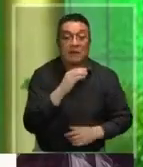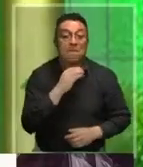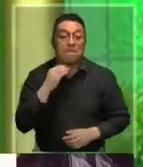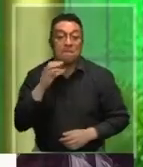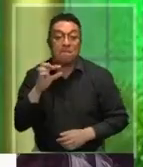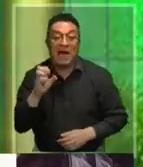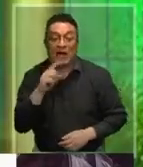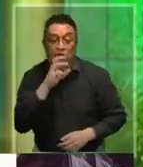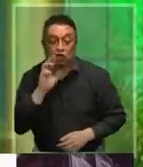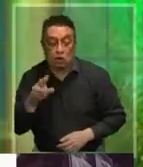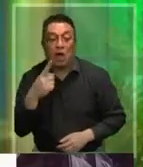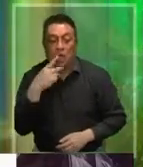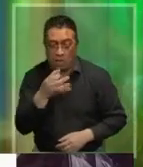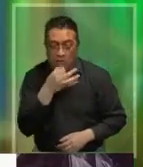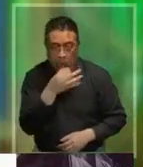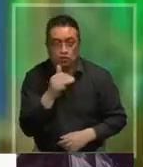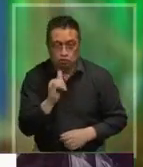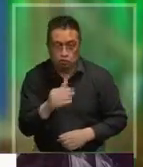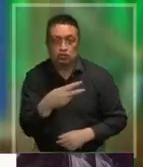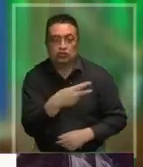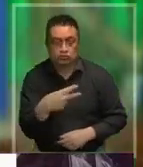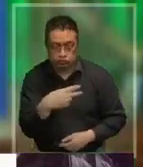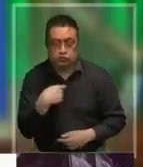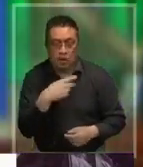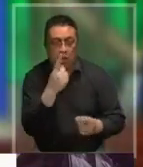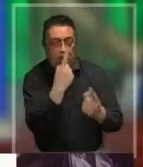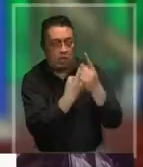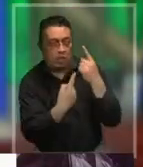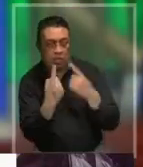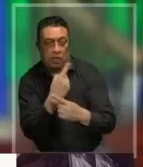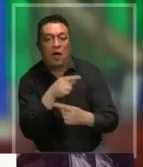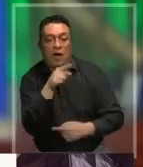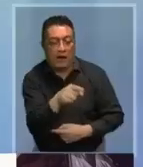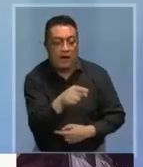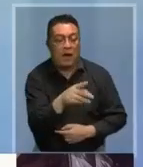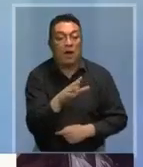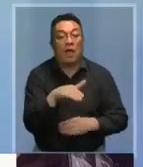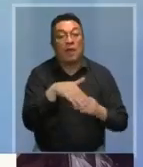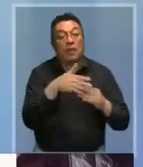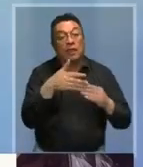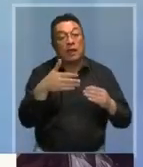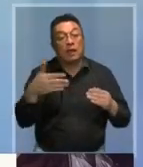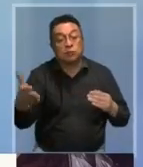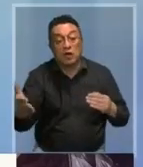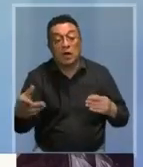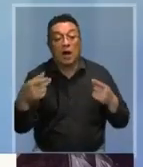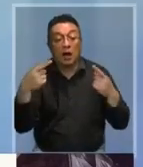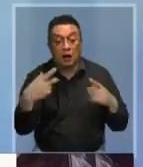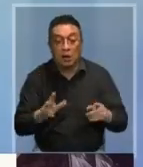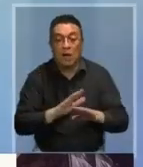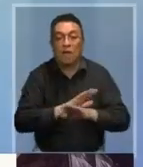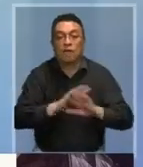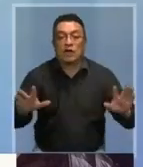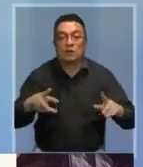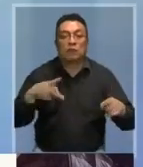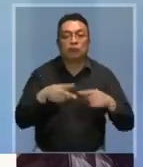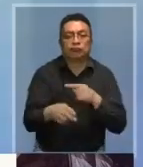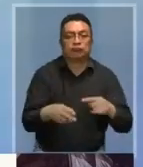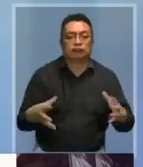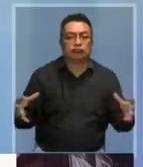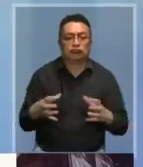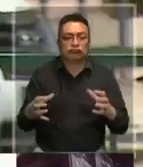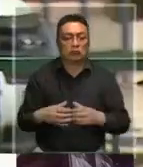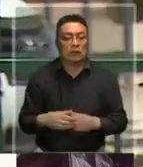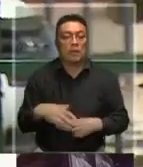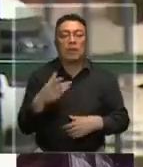convenció de tener una relación impropia con él la que al cabo de un tiempo tuvo un abrupto final qué